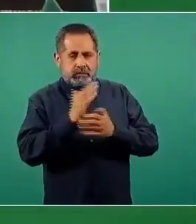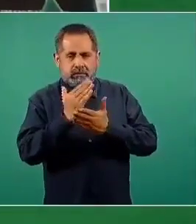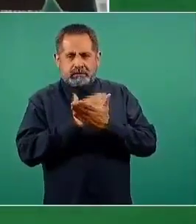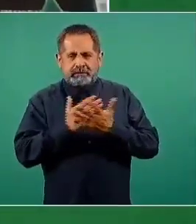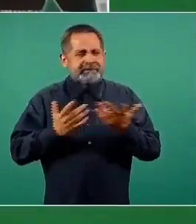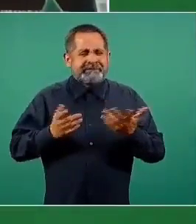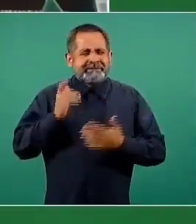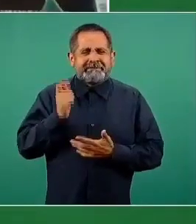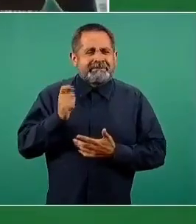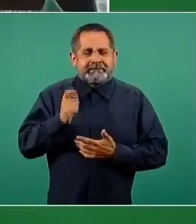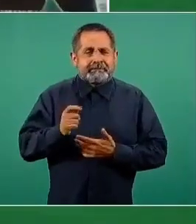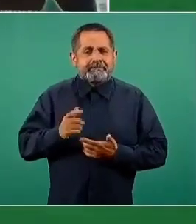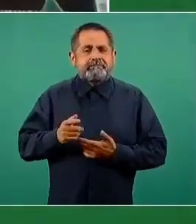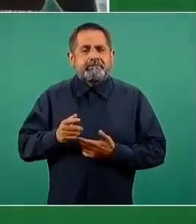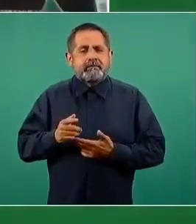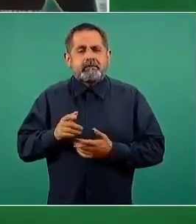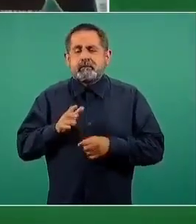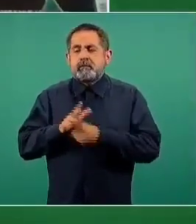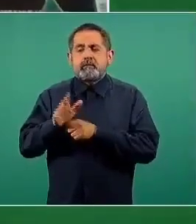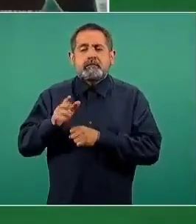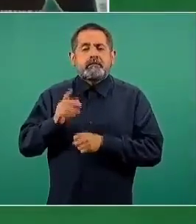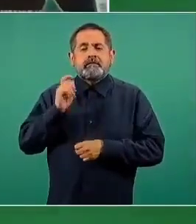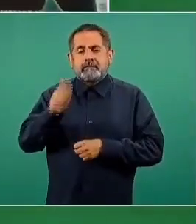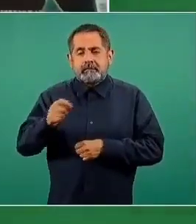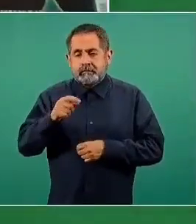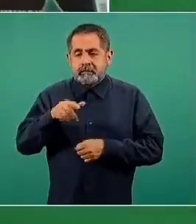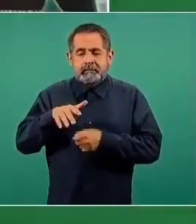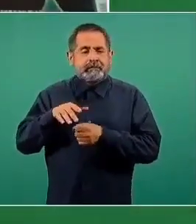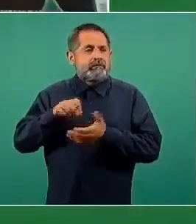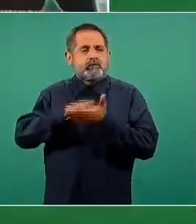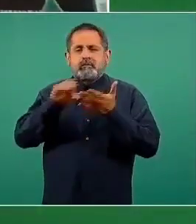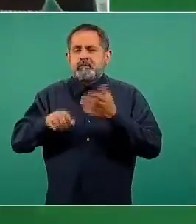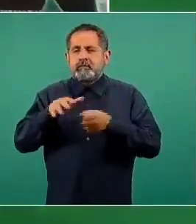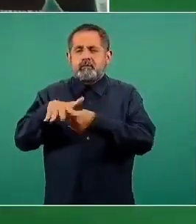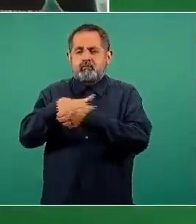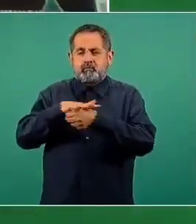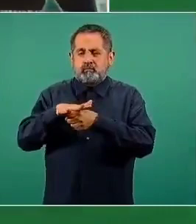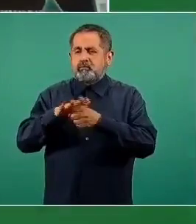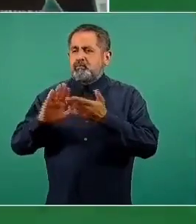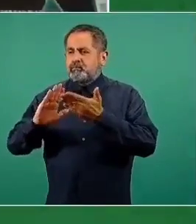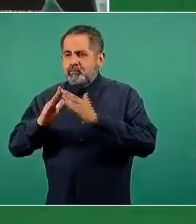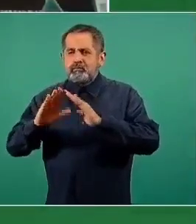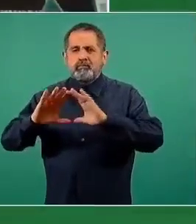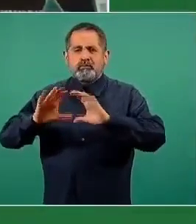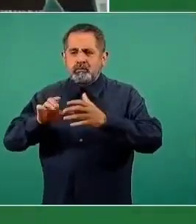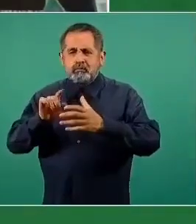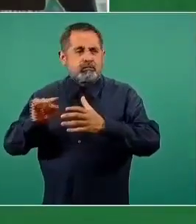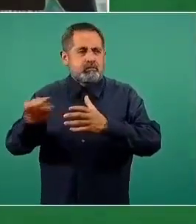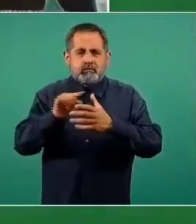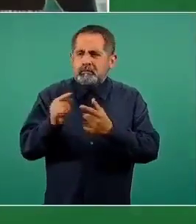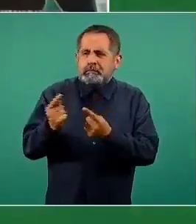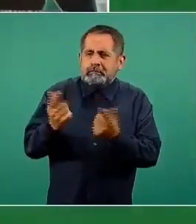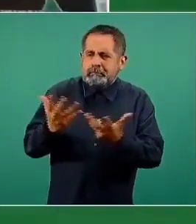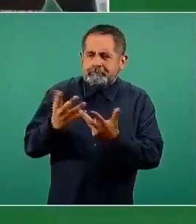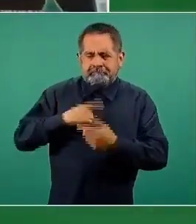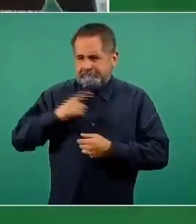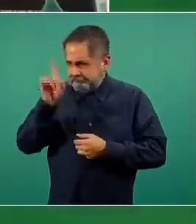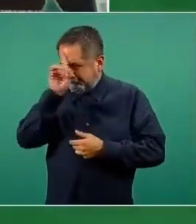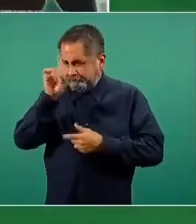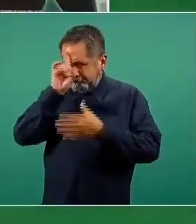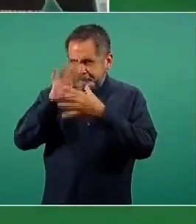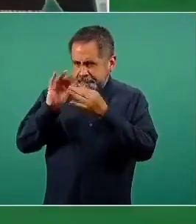es decir, lo que se puede hacer en el ámbito local y, como veremos más adelante, ya